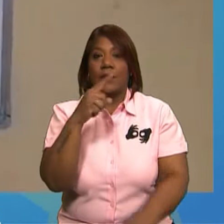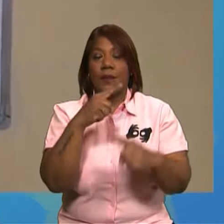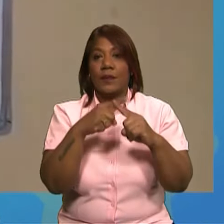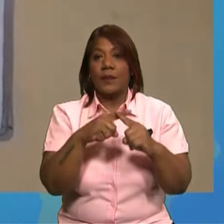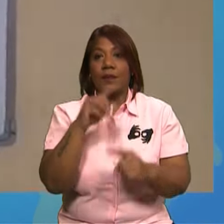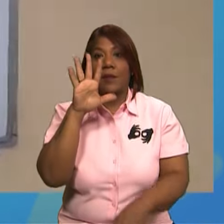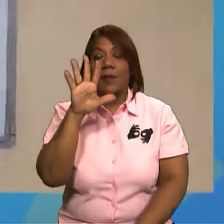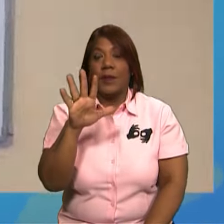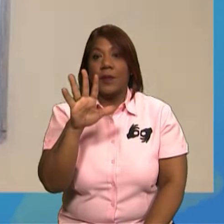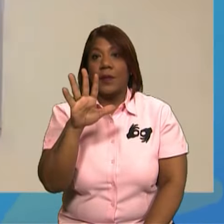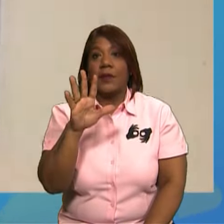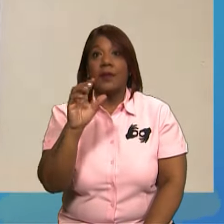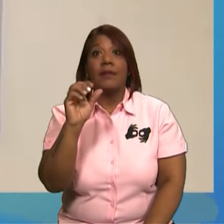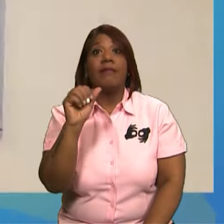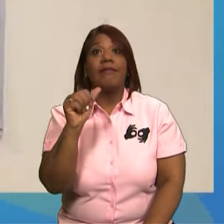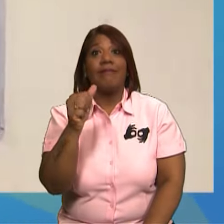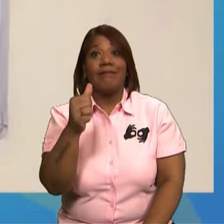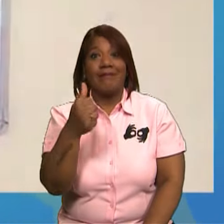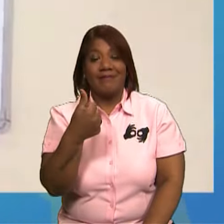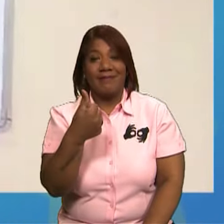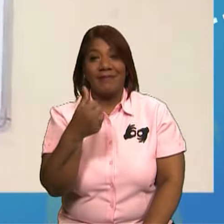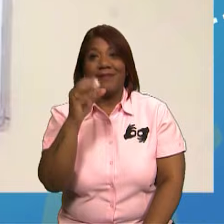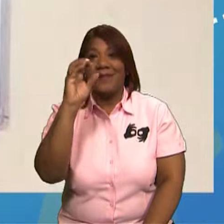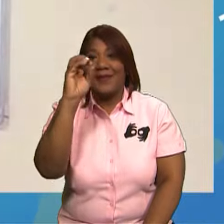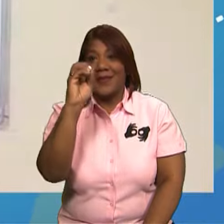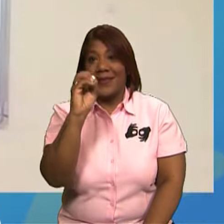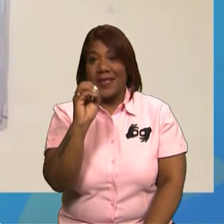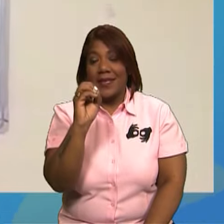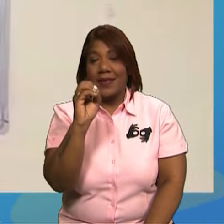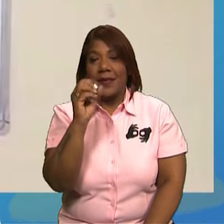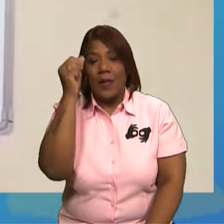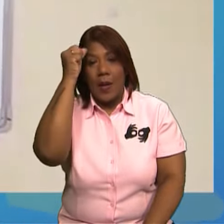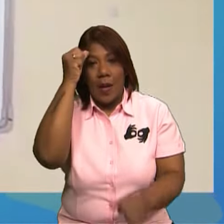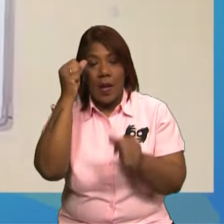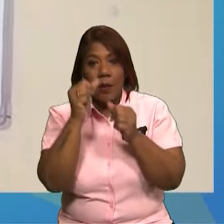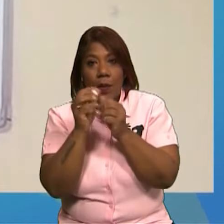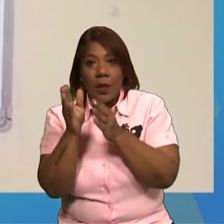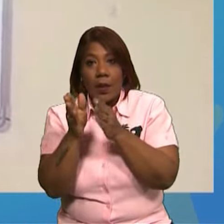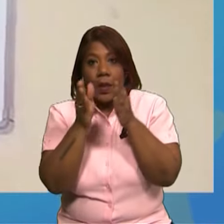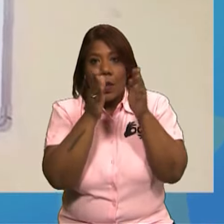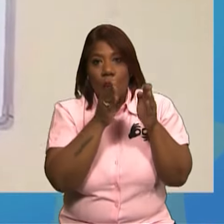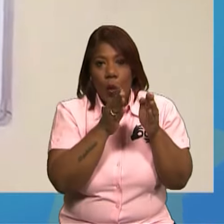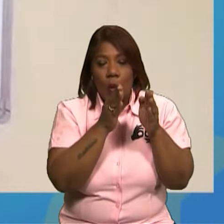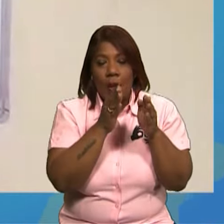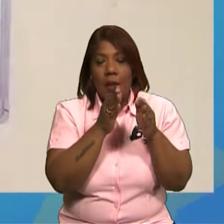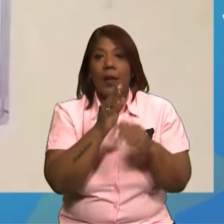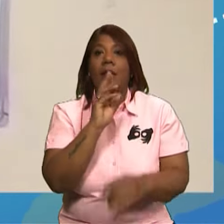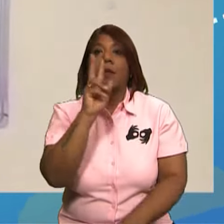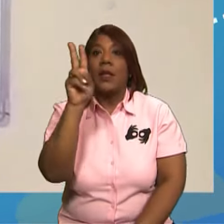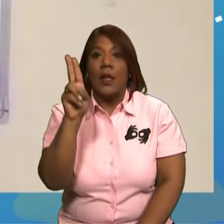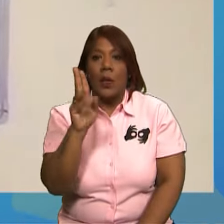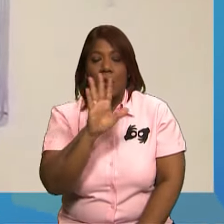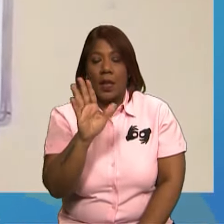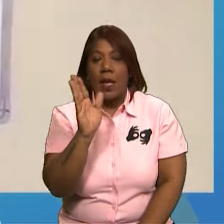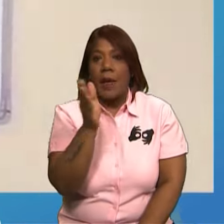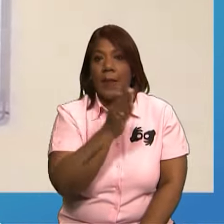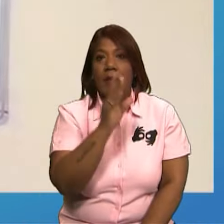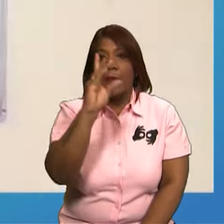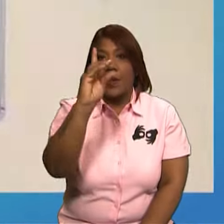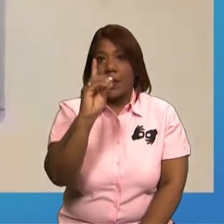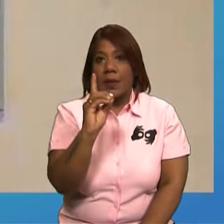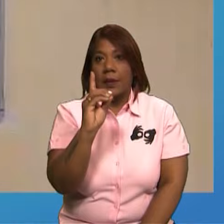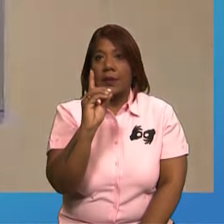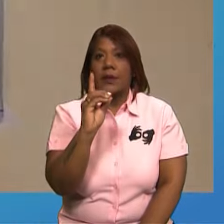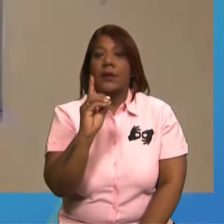2 por 5 es igual a 10. Dejamos un espacio debajo del 0 y ponemos el 0 debajo del 8.